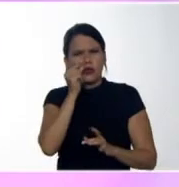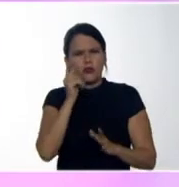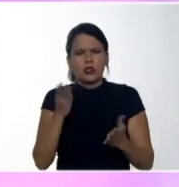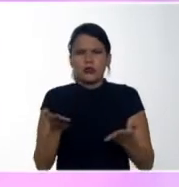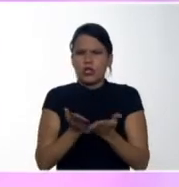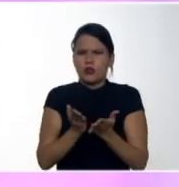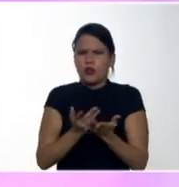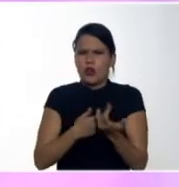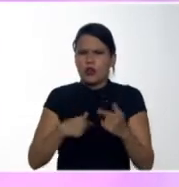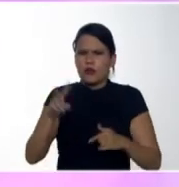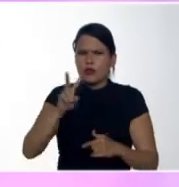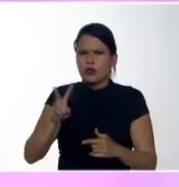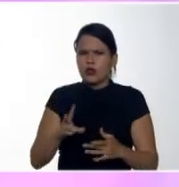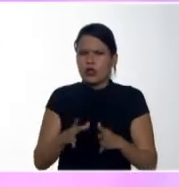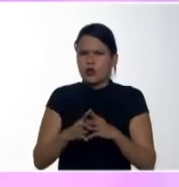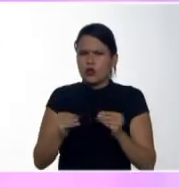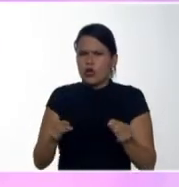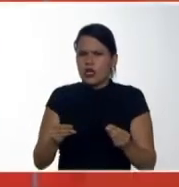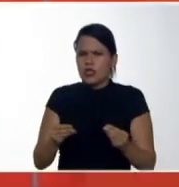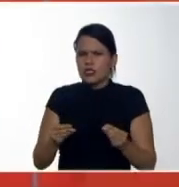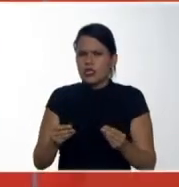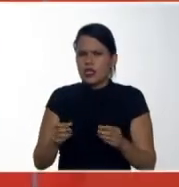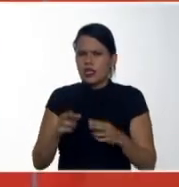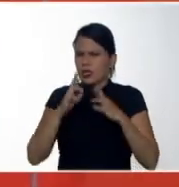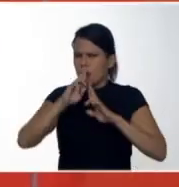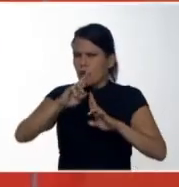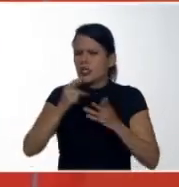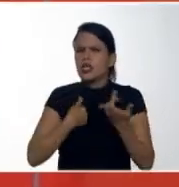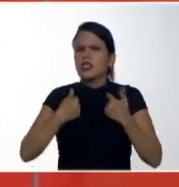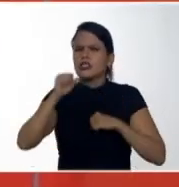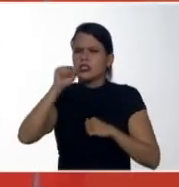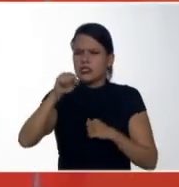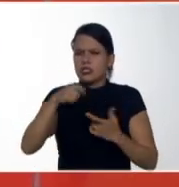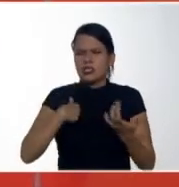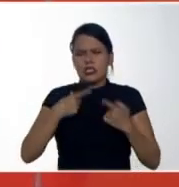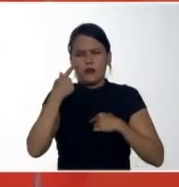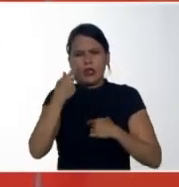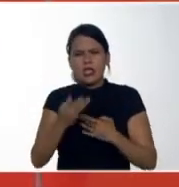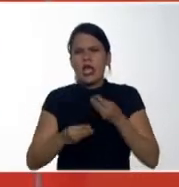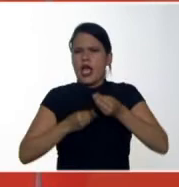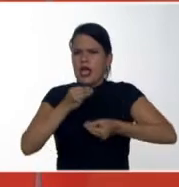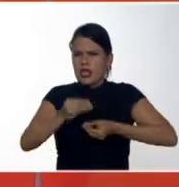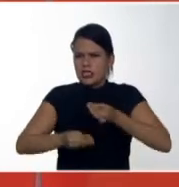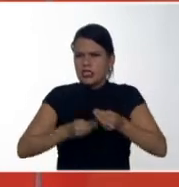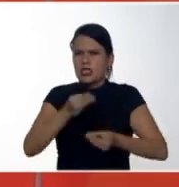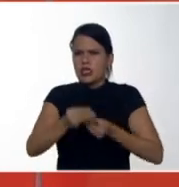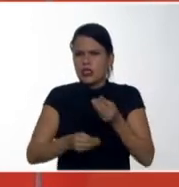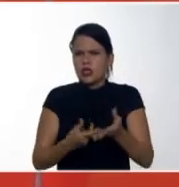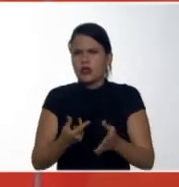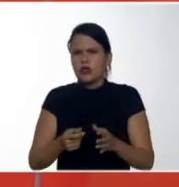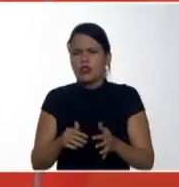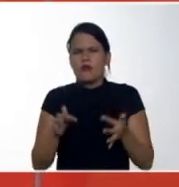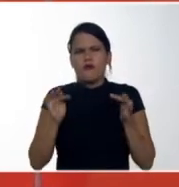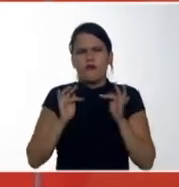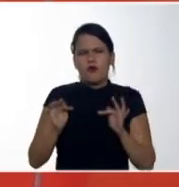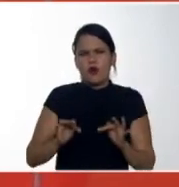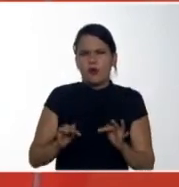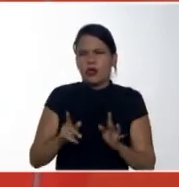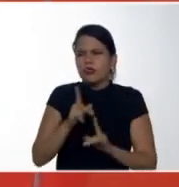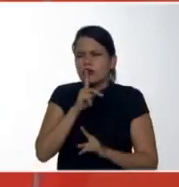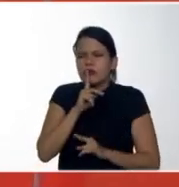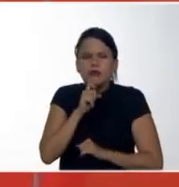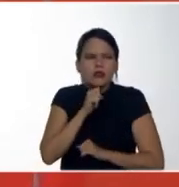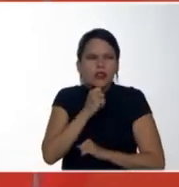desde Venezuela todas esas reacciones. Sí, se venía haciendo de manera, vamos a llamarlo